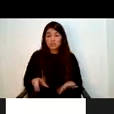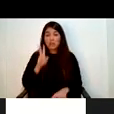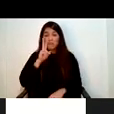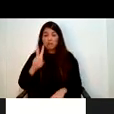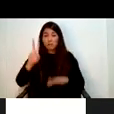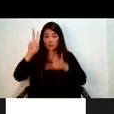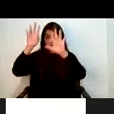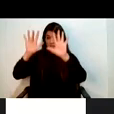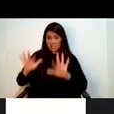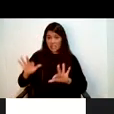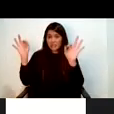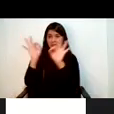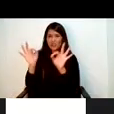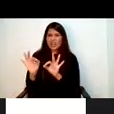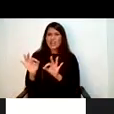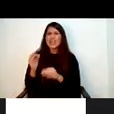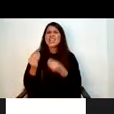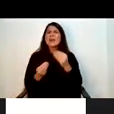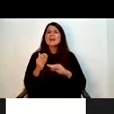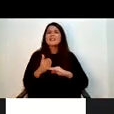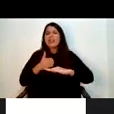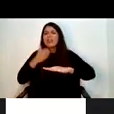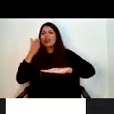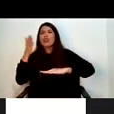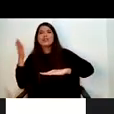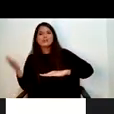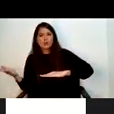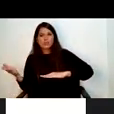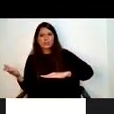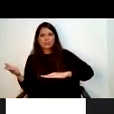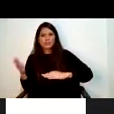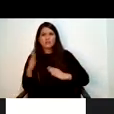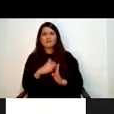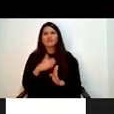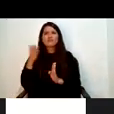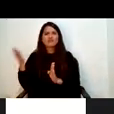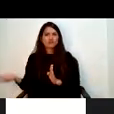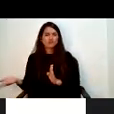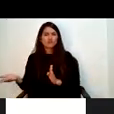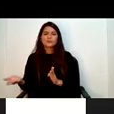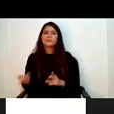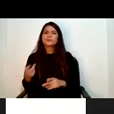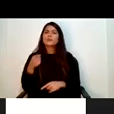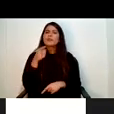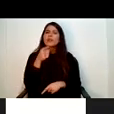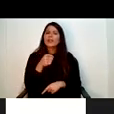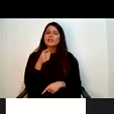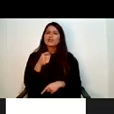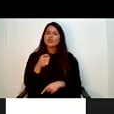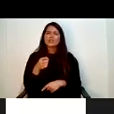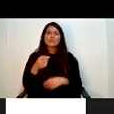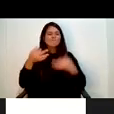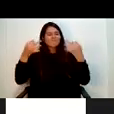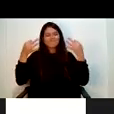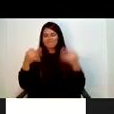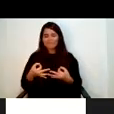operativa. ¿Y qué es lo que pasa después de la conducta problemática? Porque esto es determinante,